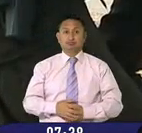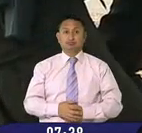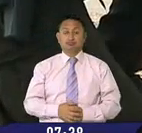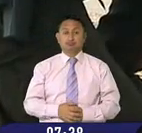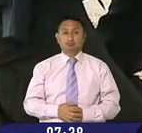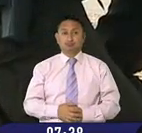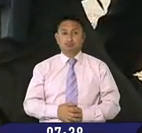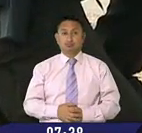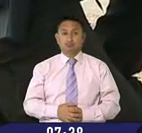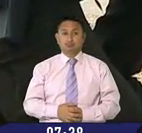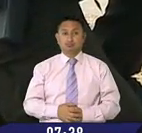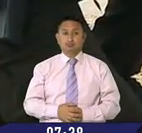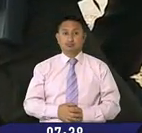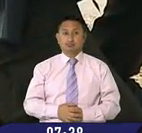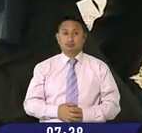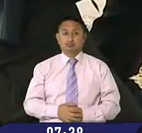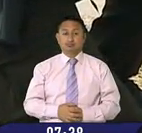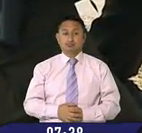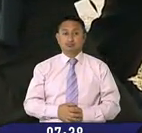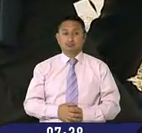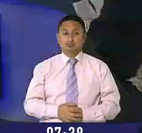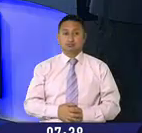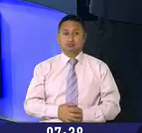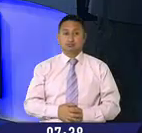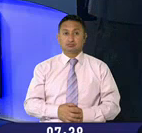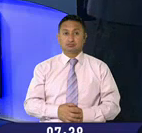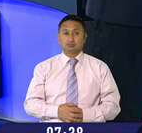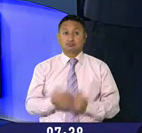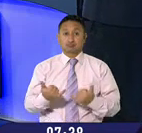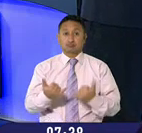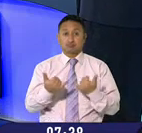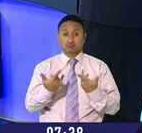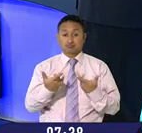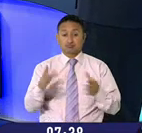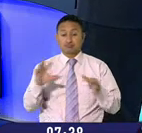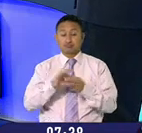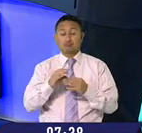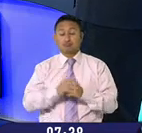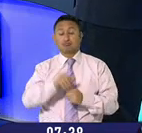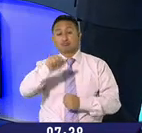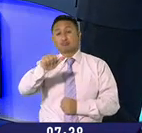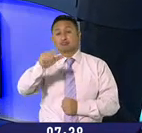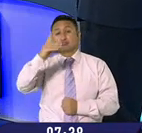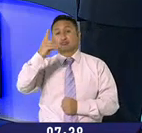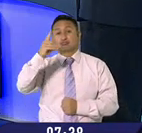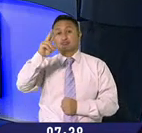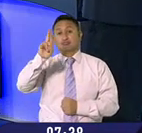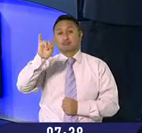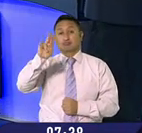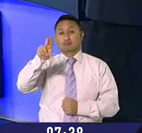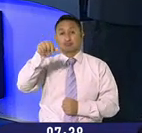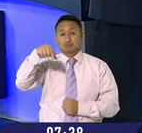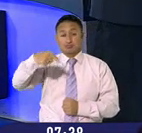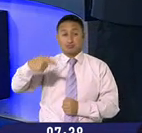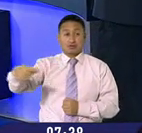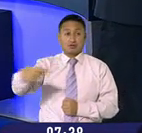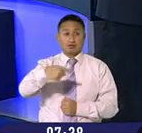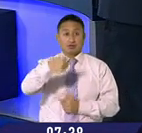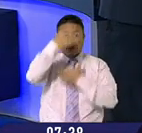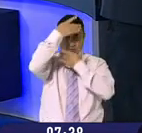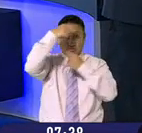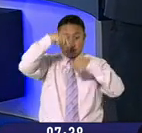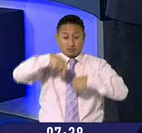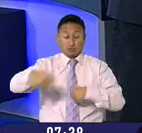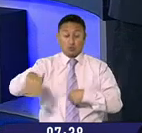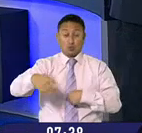En Quito informó Iván Casamen. Esta hora nos enlazamos con Adriana Rojas. Ella se encuentra en el sector de La Marín, donde hubo un siniestro